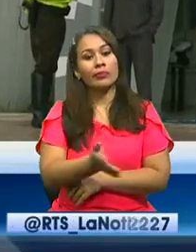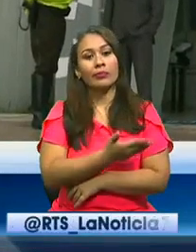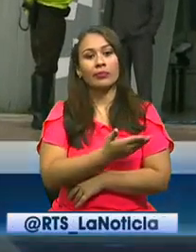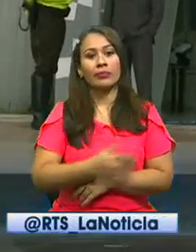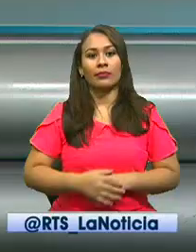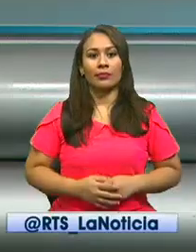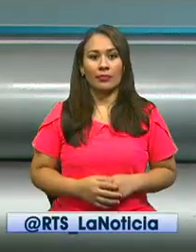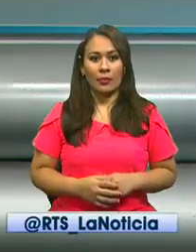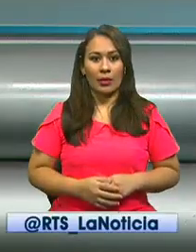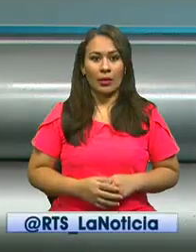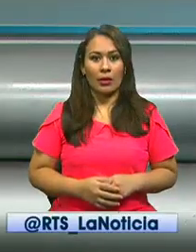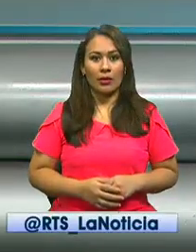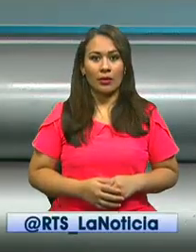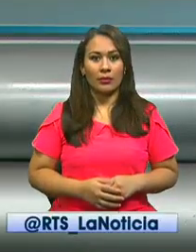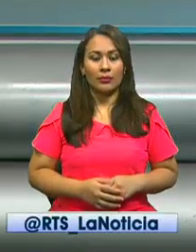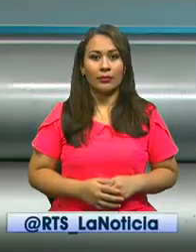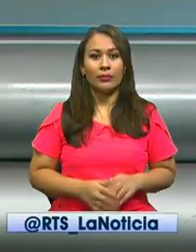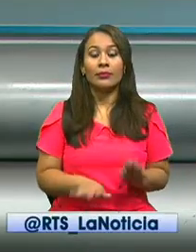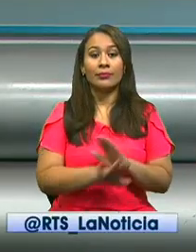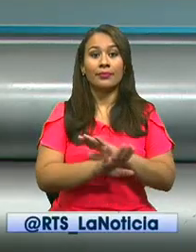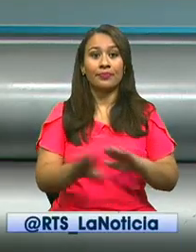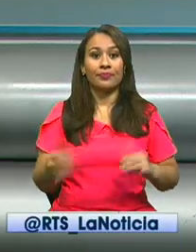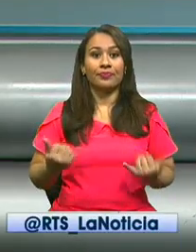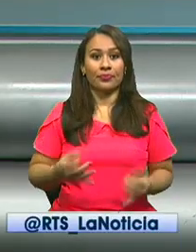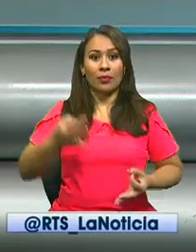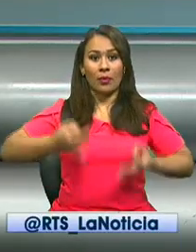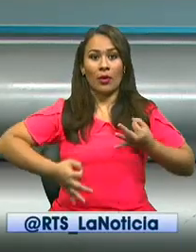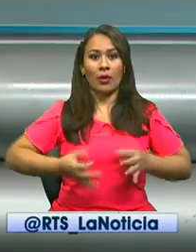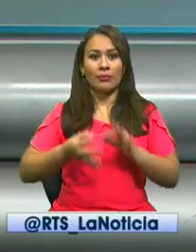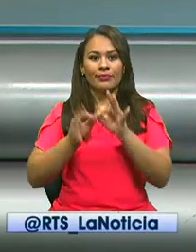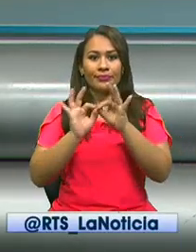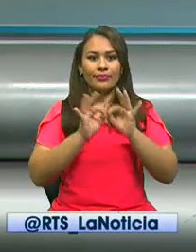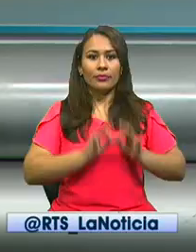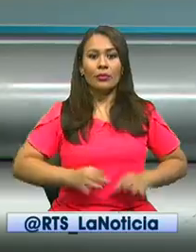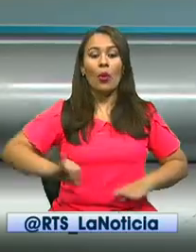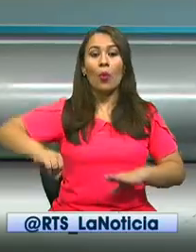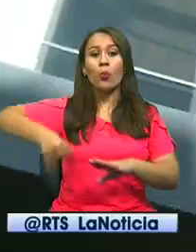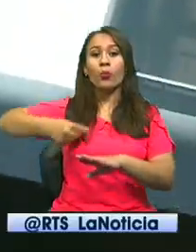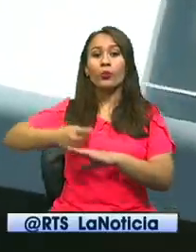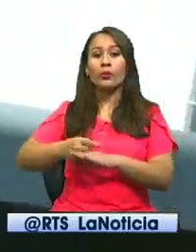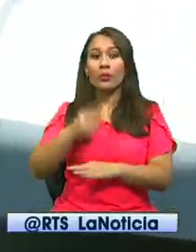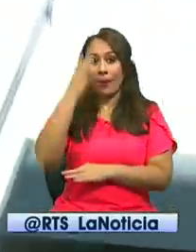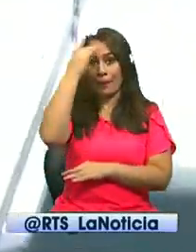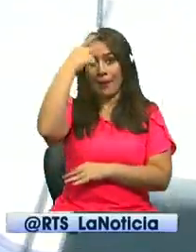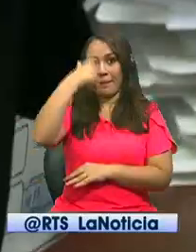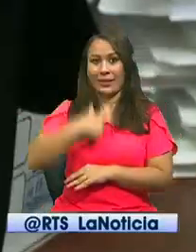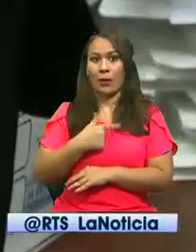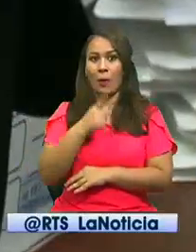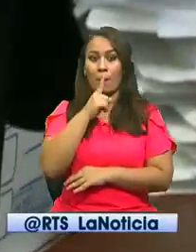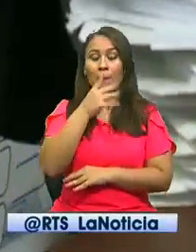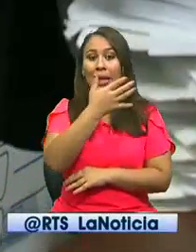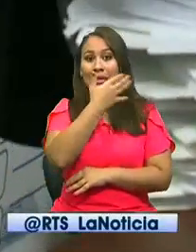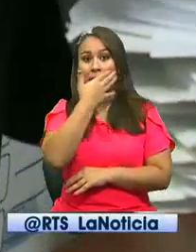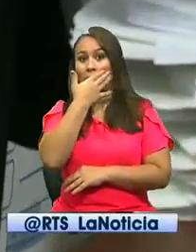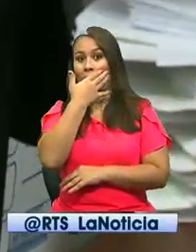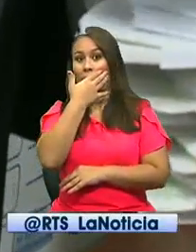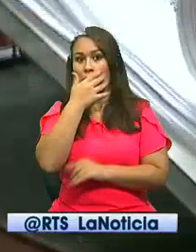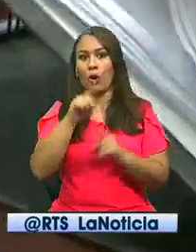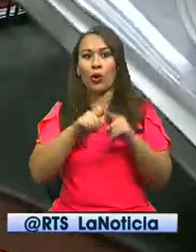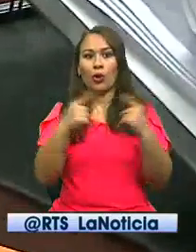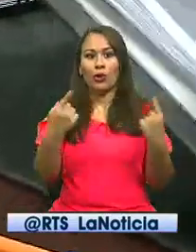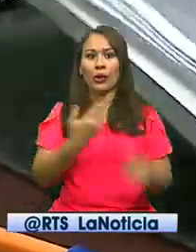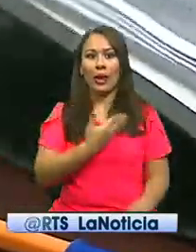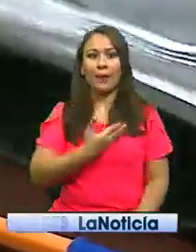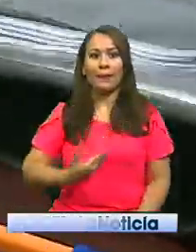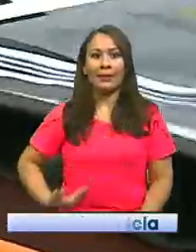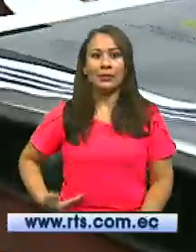Casamen. Se realizó la audiencia preparatoria de juicio por el presunto delito de secuestro contra el presidente